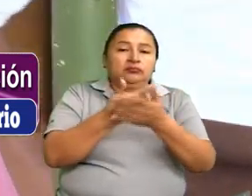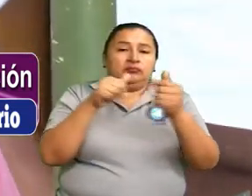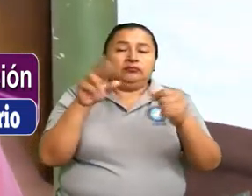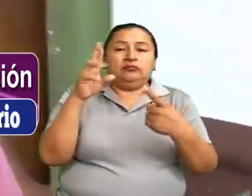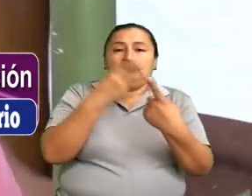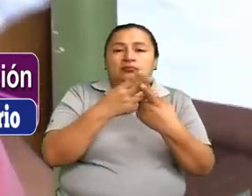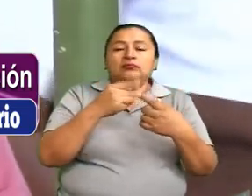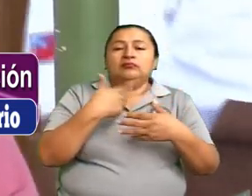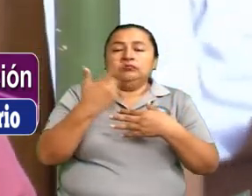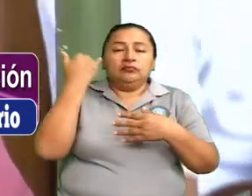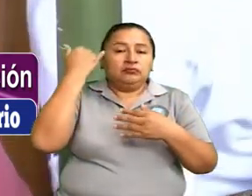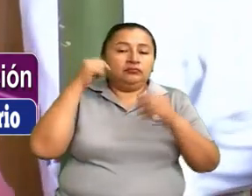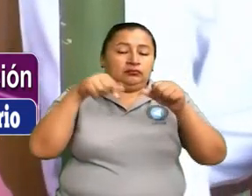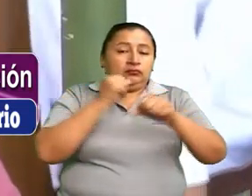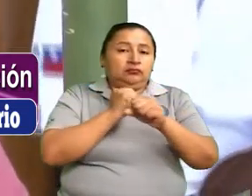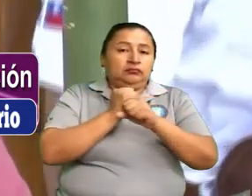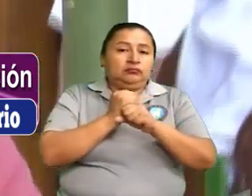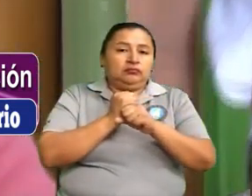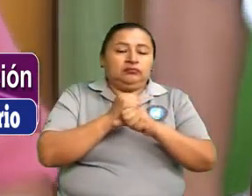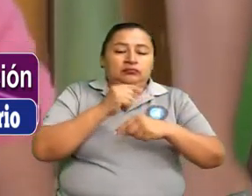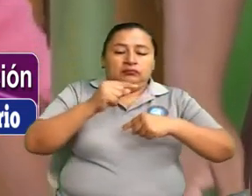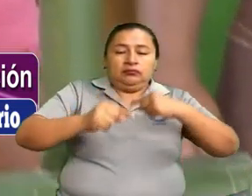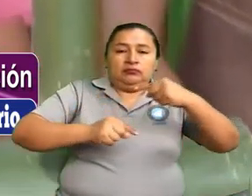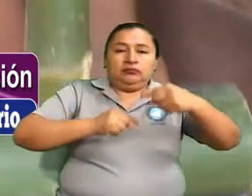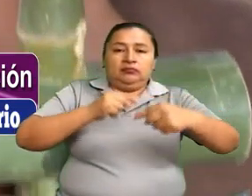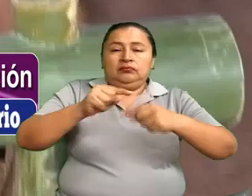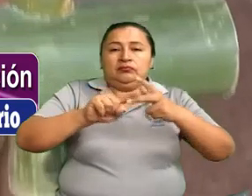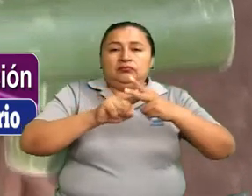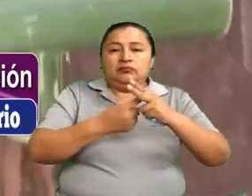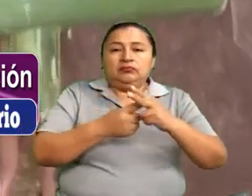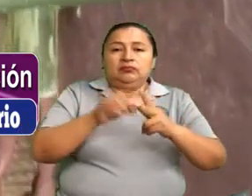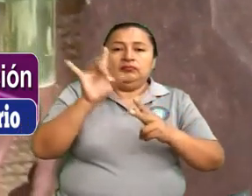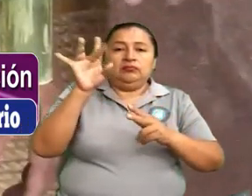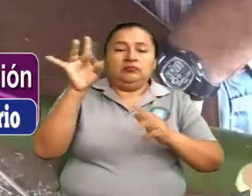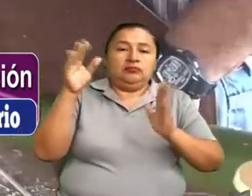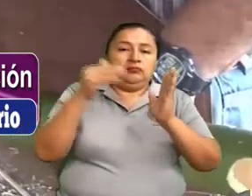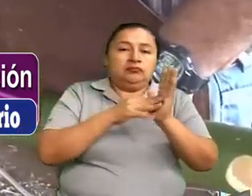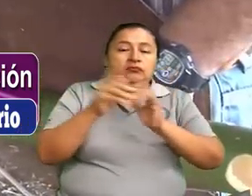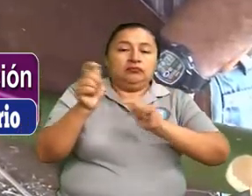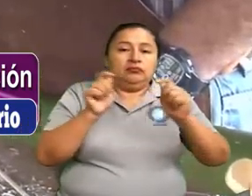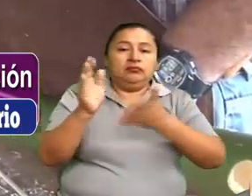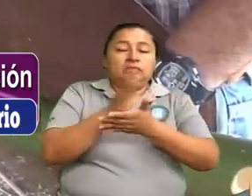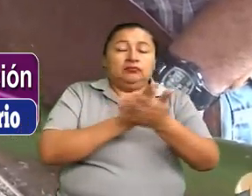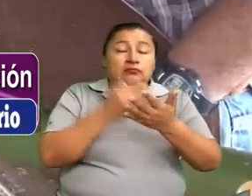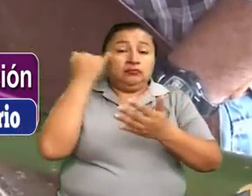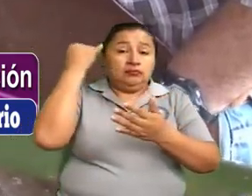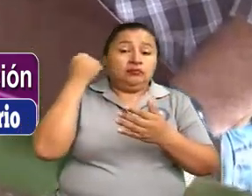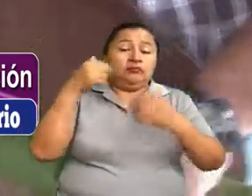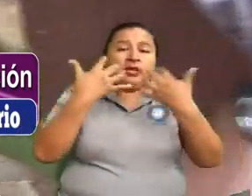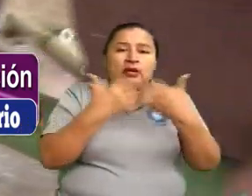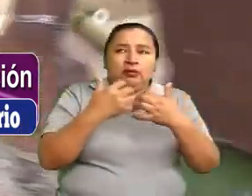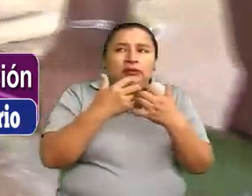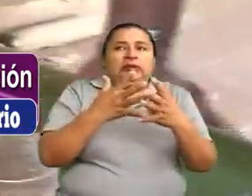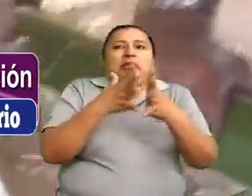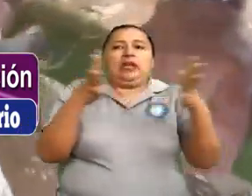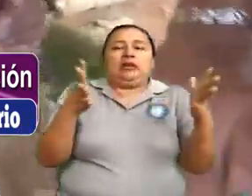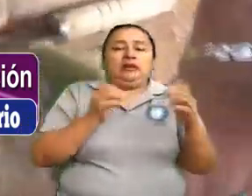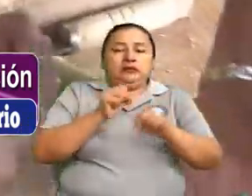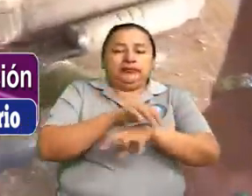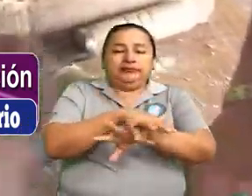en principio el ciclo para entrar son $15,000 para algunos emprendedores y empresas, además con una